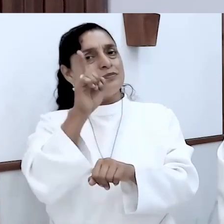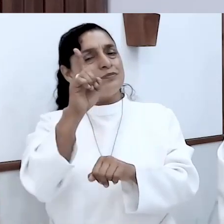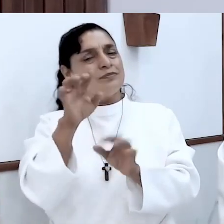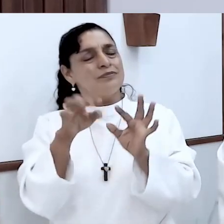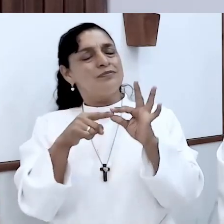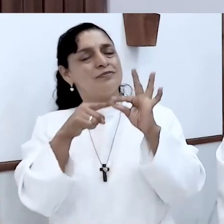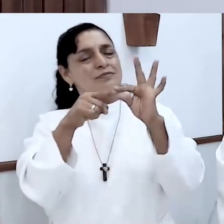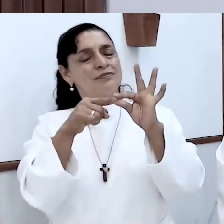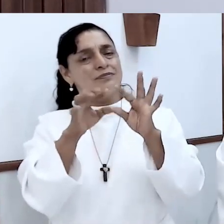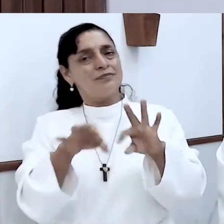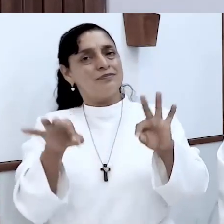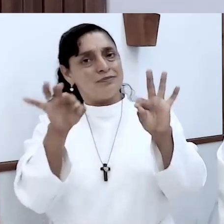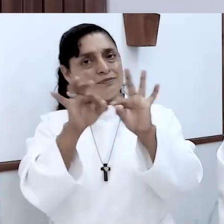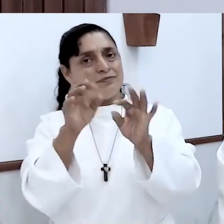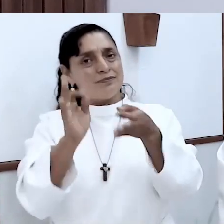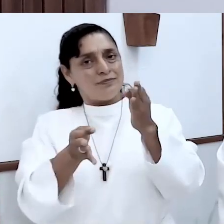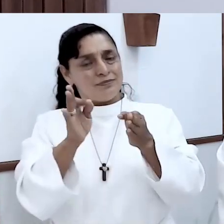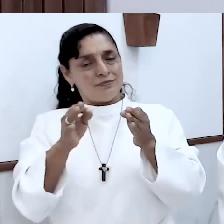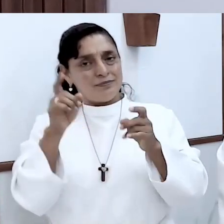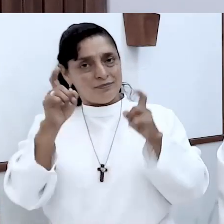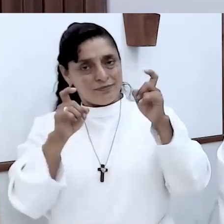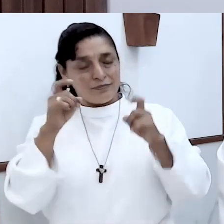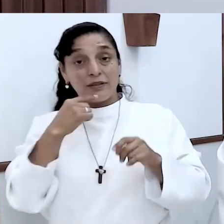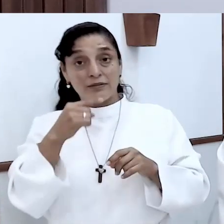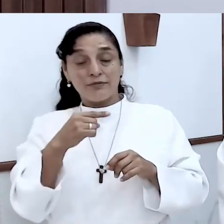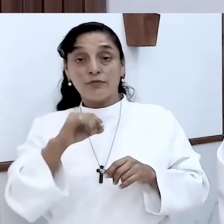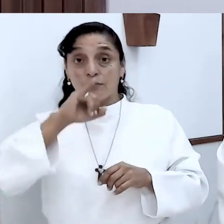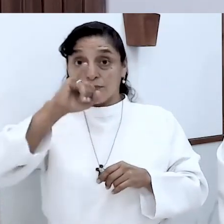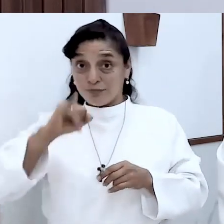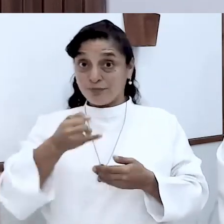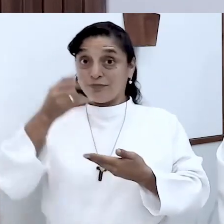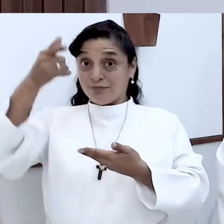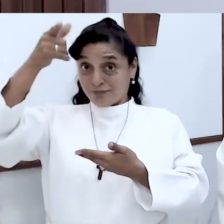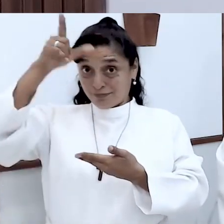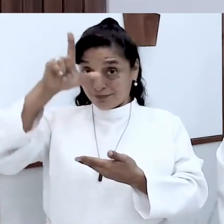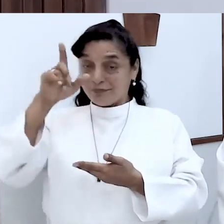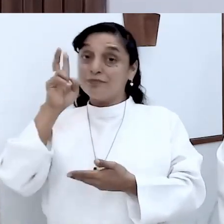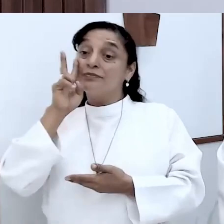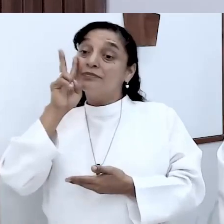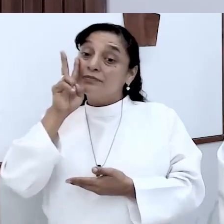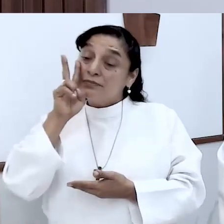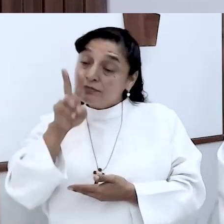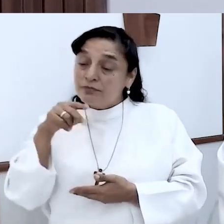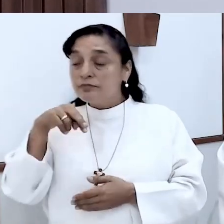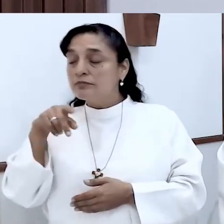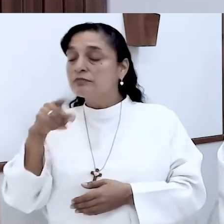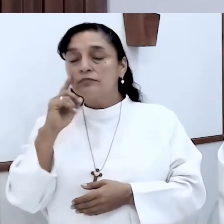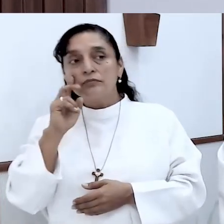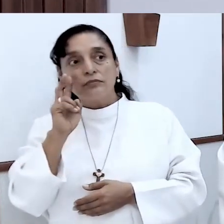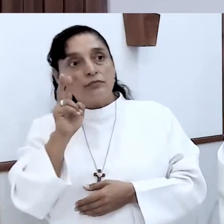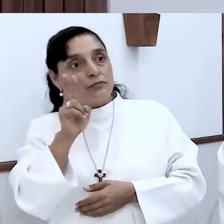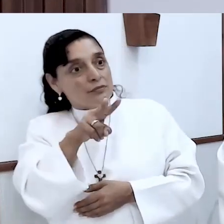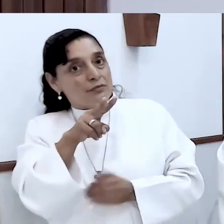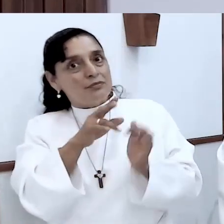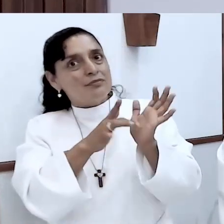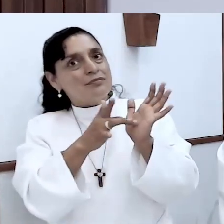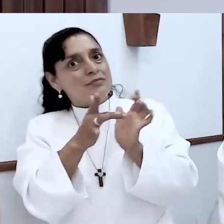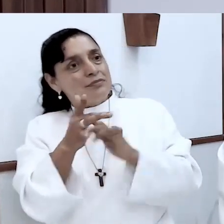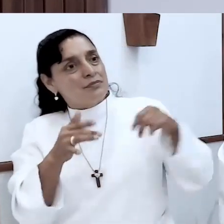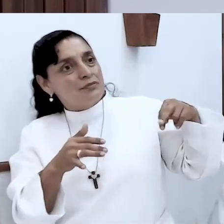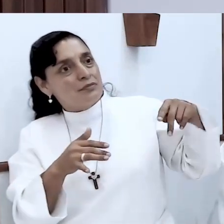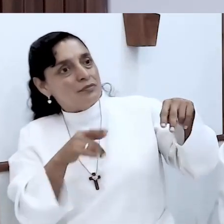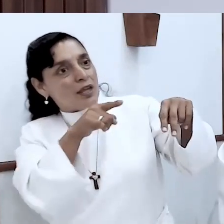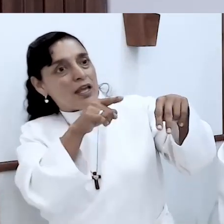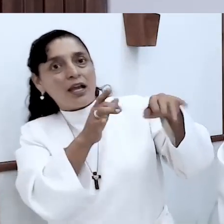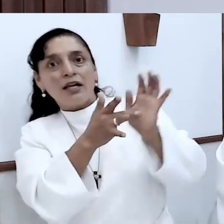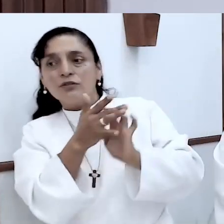una expresión. Nos dice aquí que Juan el Bautista, cuando miró que Jesús pasaba por ahí, dijo a sus